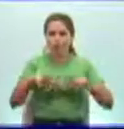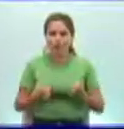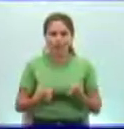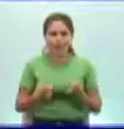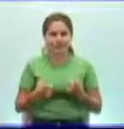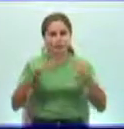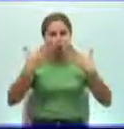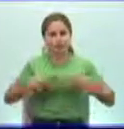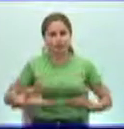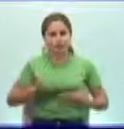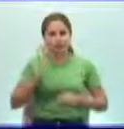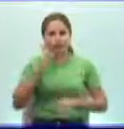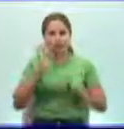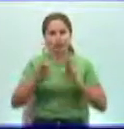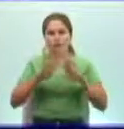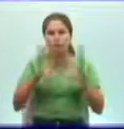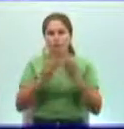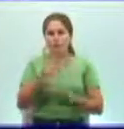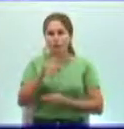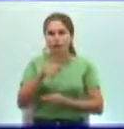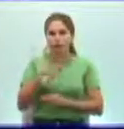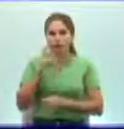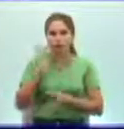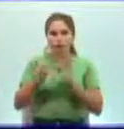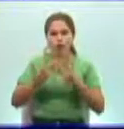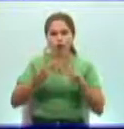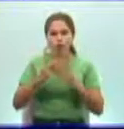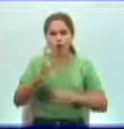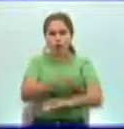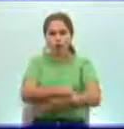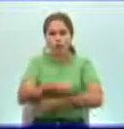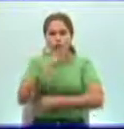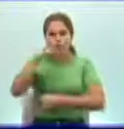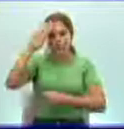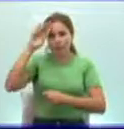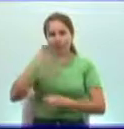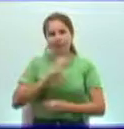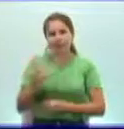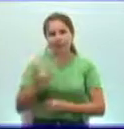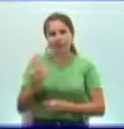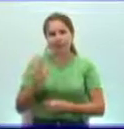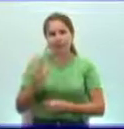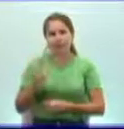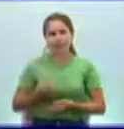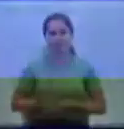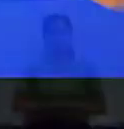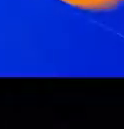cuidarse usted, su familia y proteger a todo nuestro país. Por tanto, hasta un próximo encuentro.